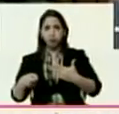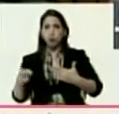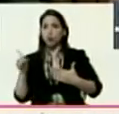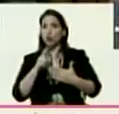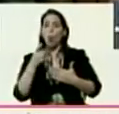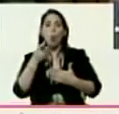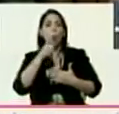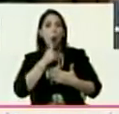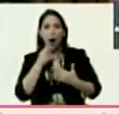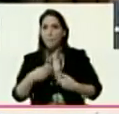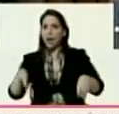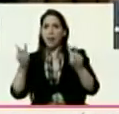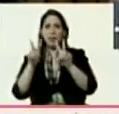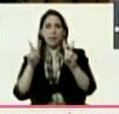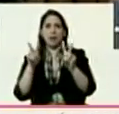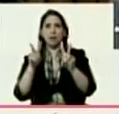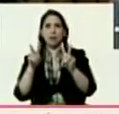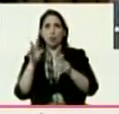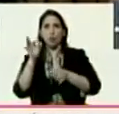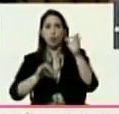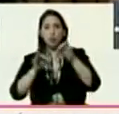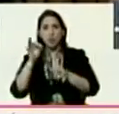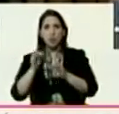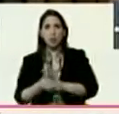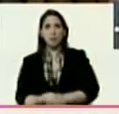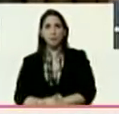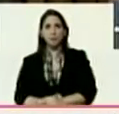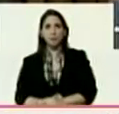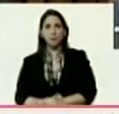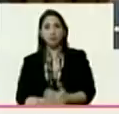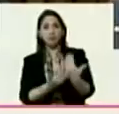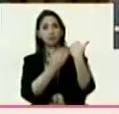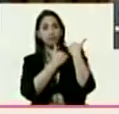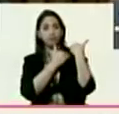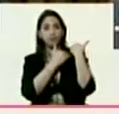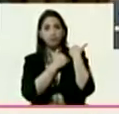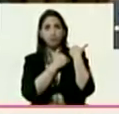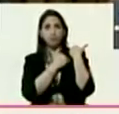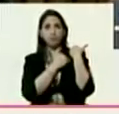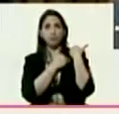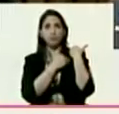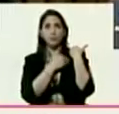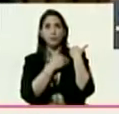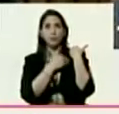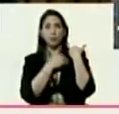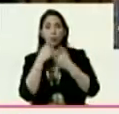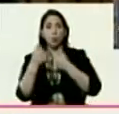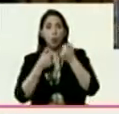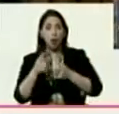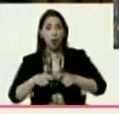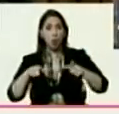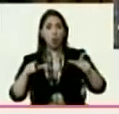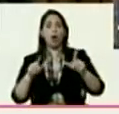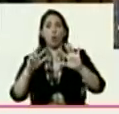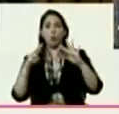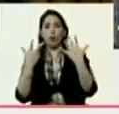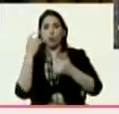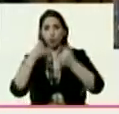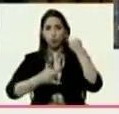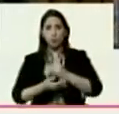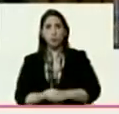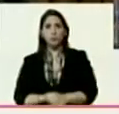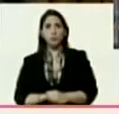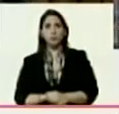y eficacia jurídica, sin menoscabo de la responsabilidad a que hubiere lugar. Por último, octavo,